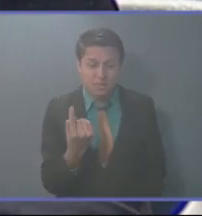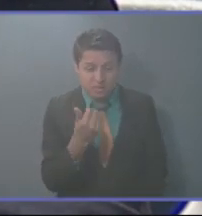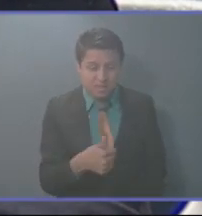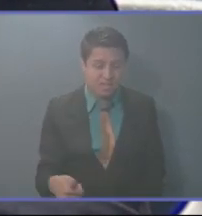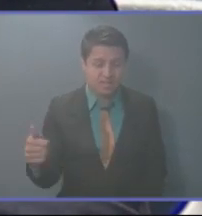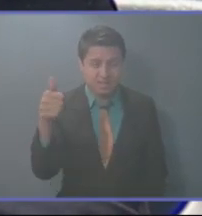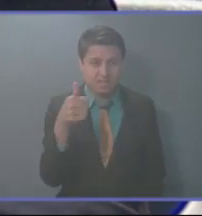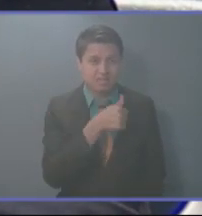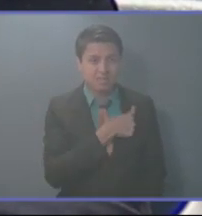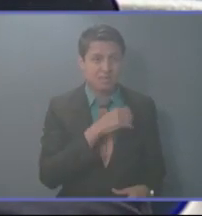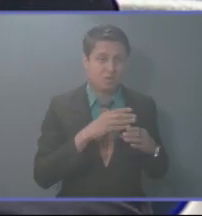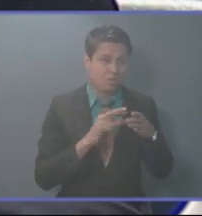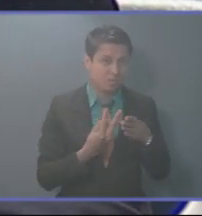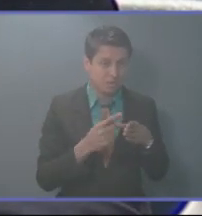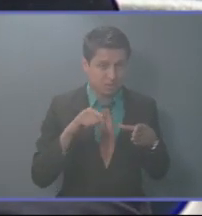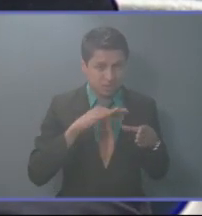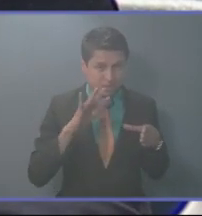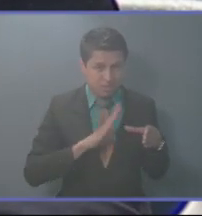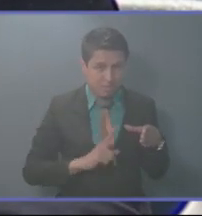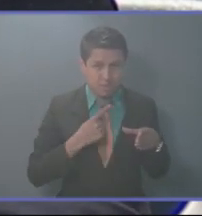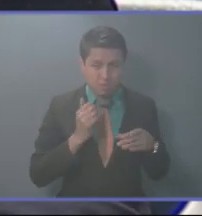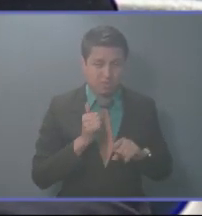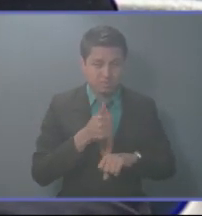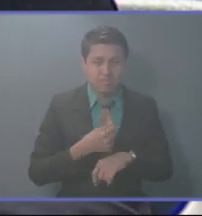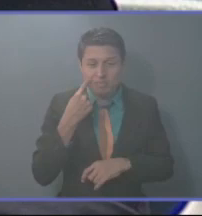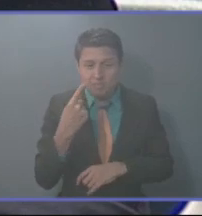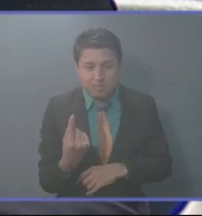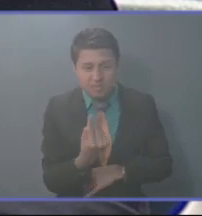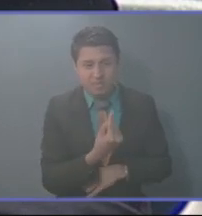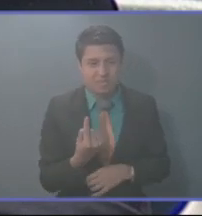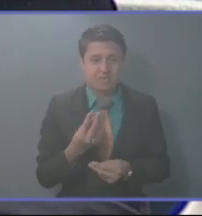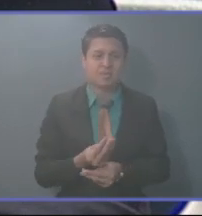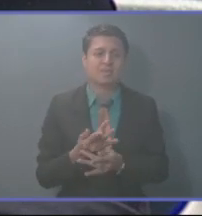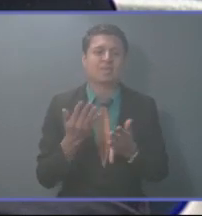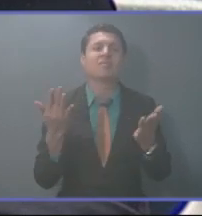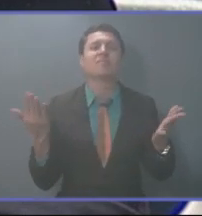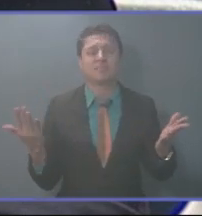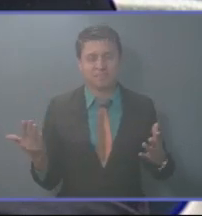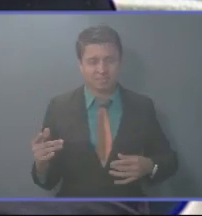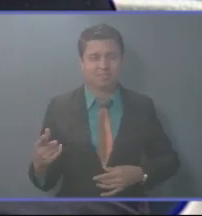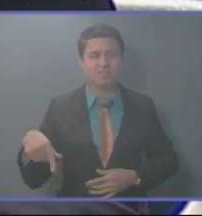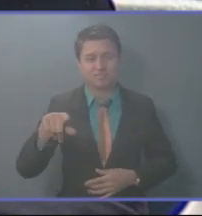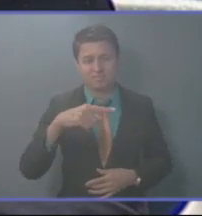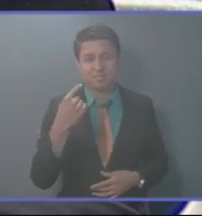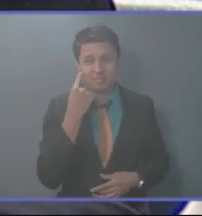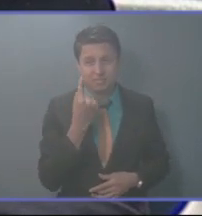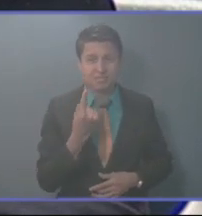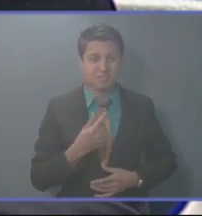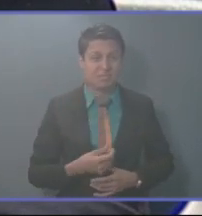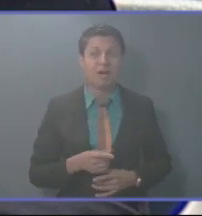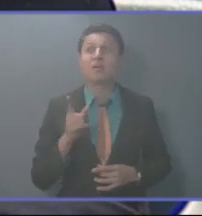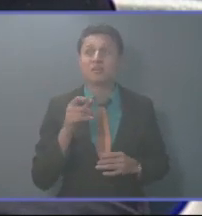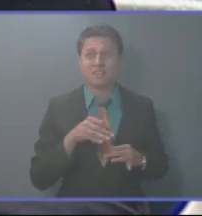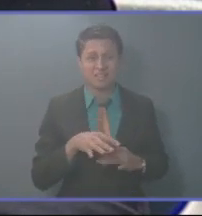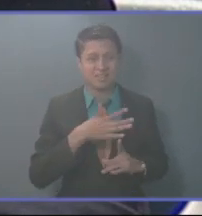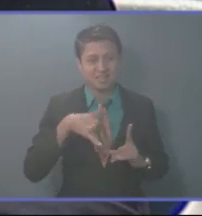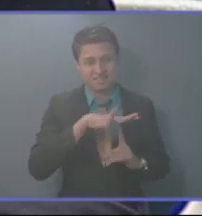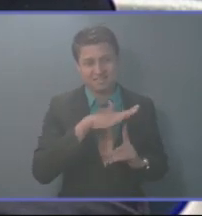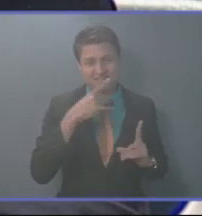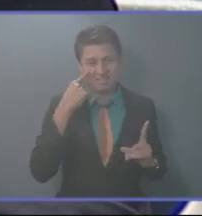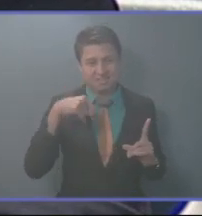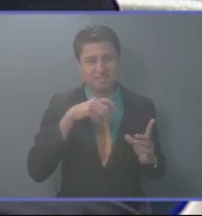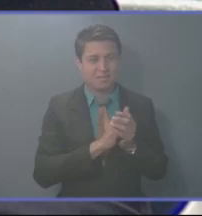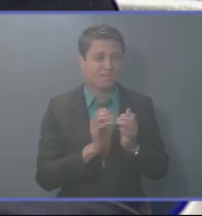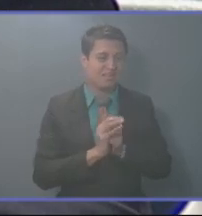de la Comisión Nacional de Búsqueda de Personas Adultas desaparecidas en el contexto del conflicto armado de El